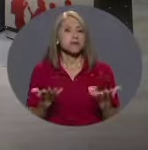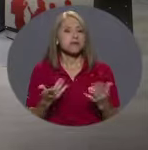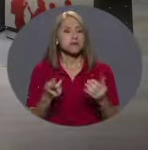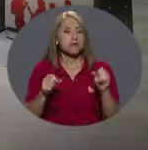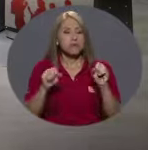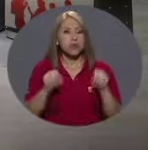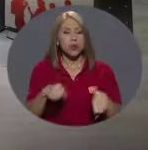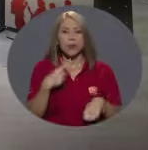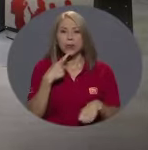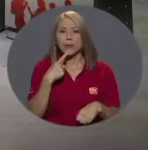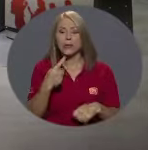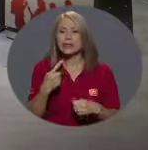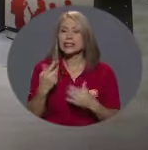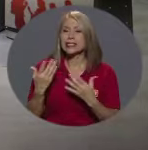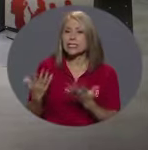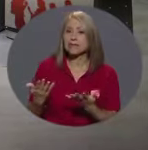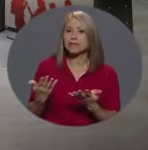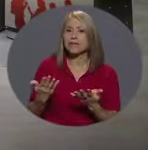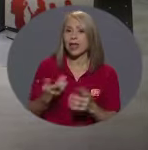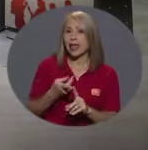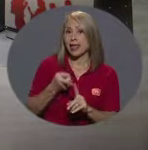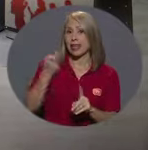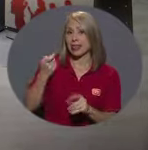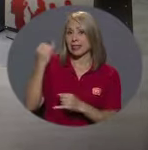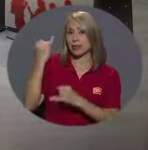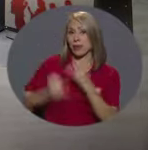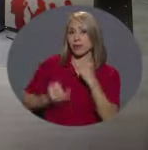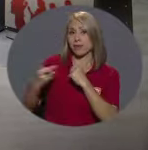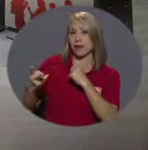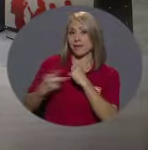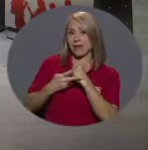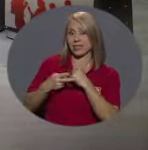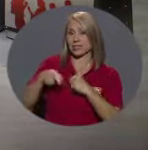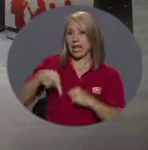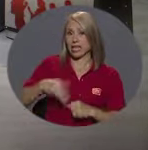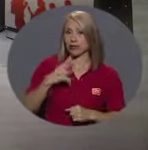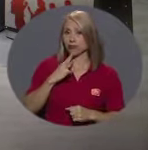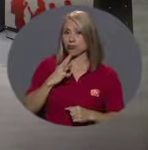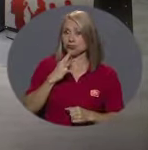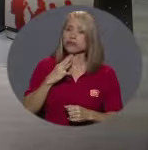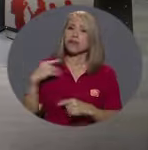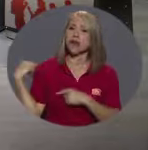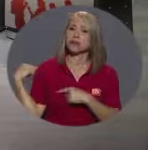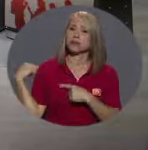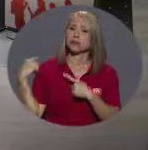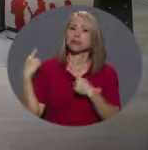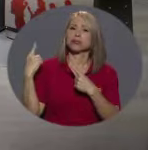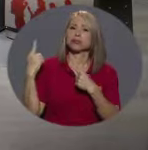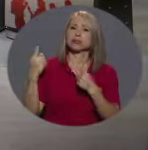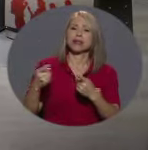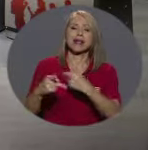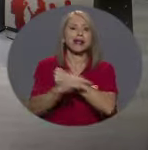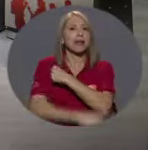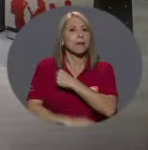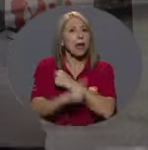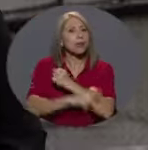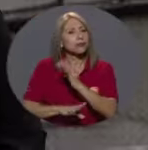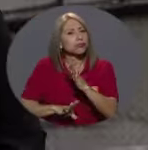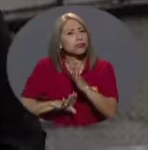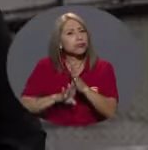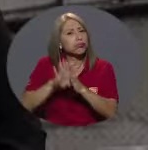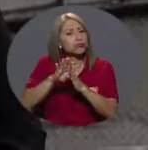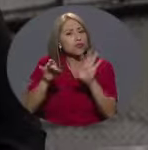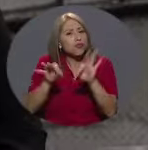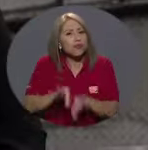Bueno, podríamos decir, Maribel, que desde la última vez que compartimos aquí, el país ha dado pasos importantísimos